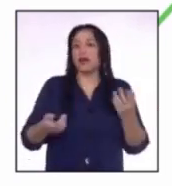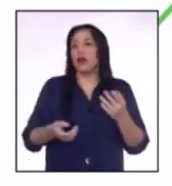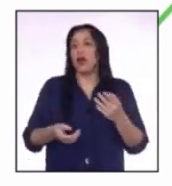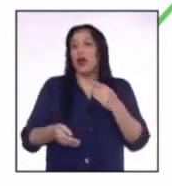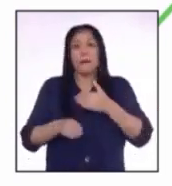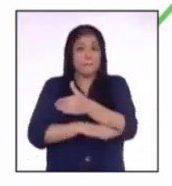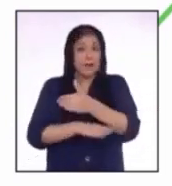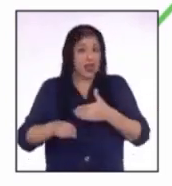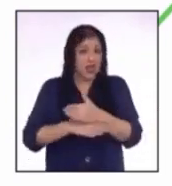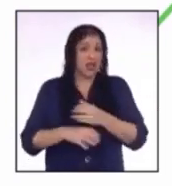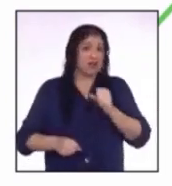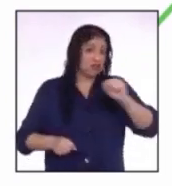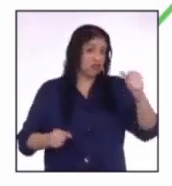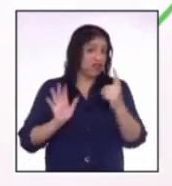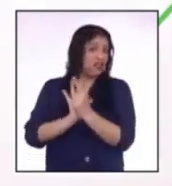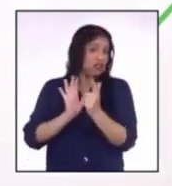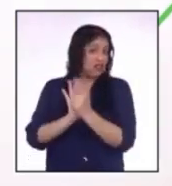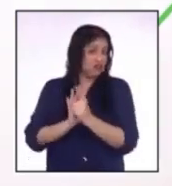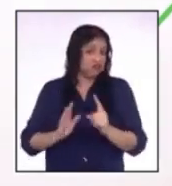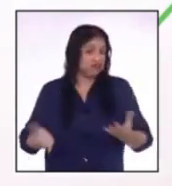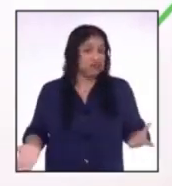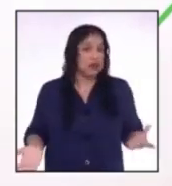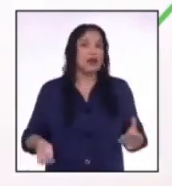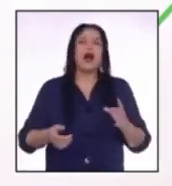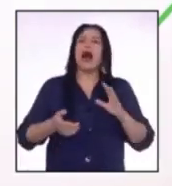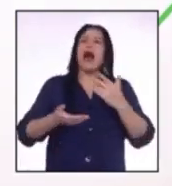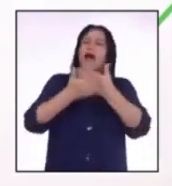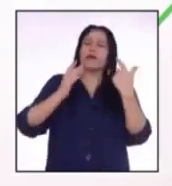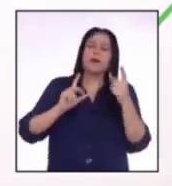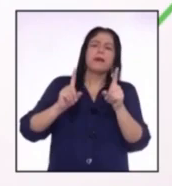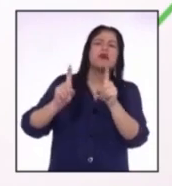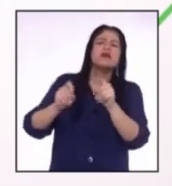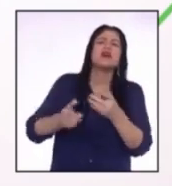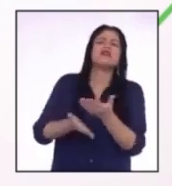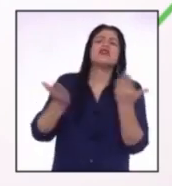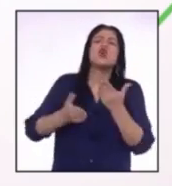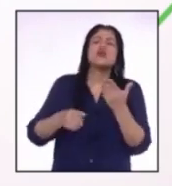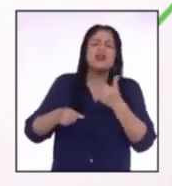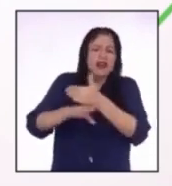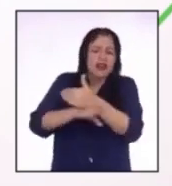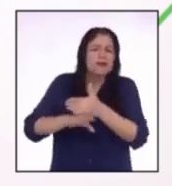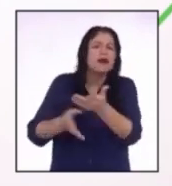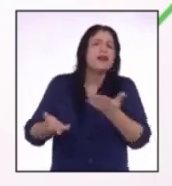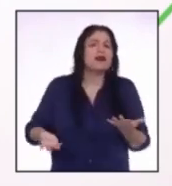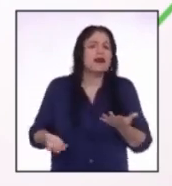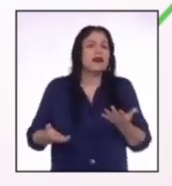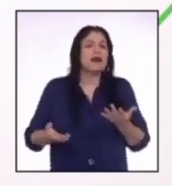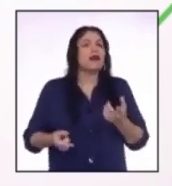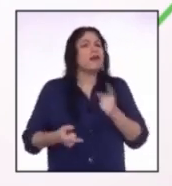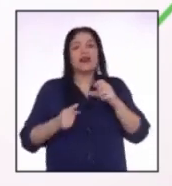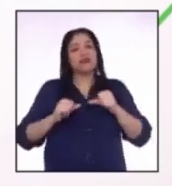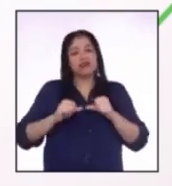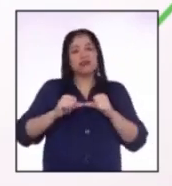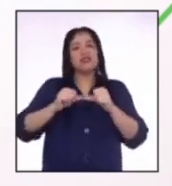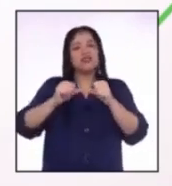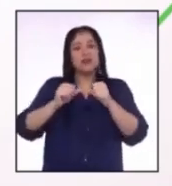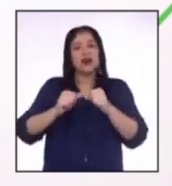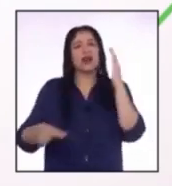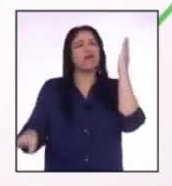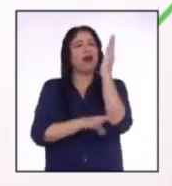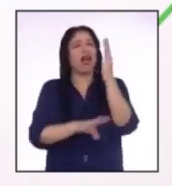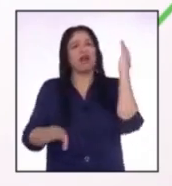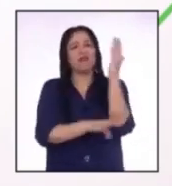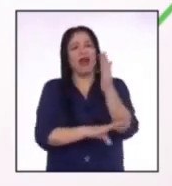cuando compremos productos de madera podemos preguntar de dónde proviene para evitar que la tala ilegal siga